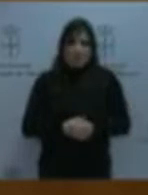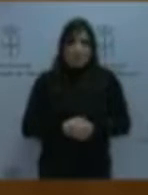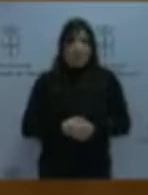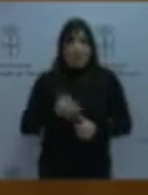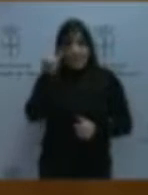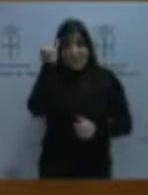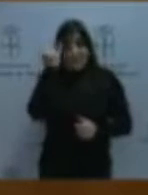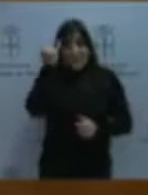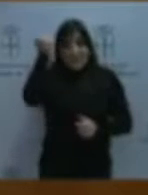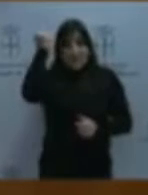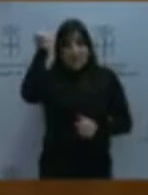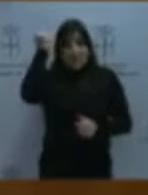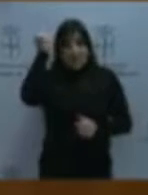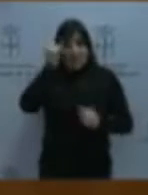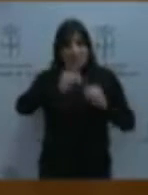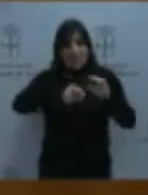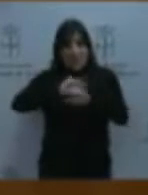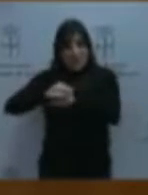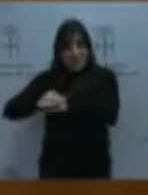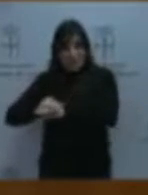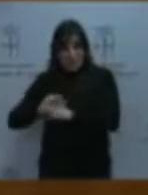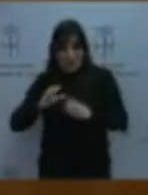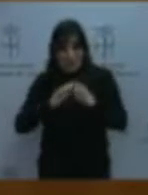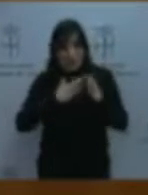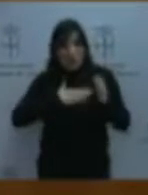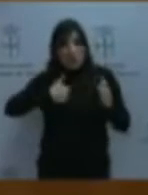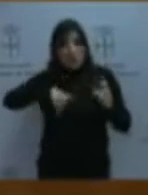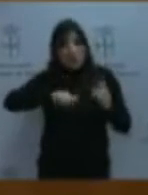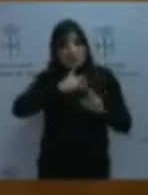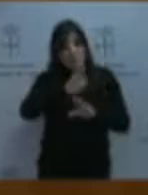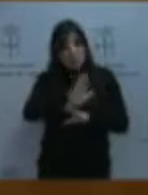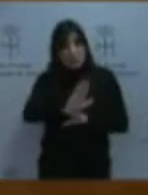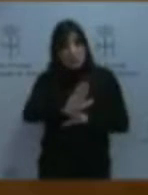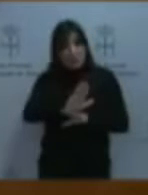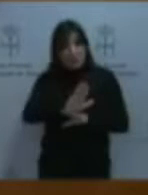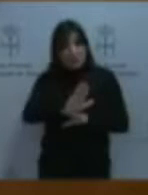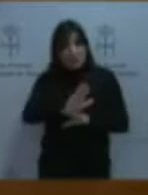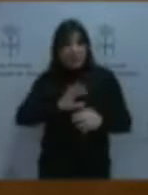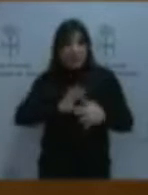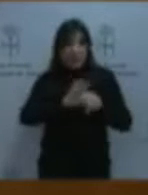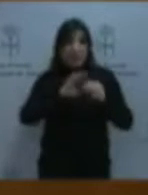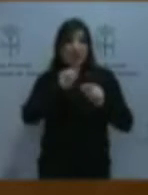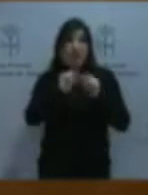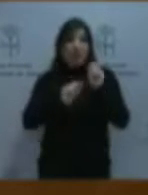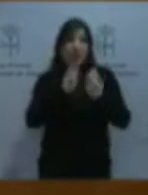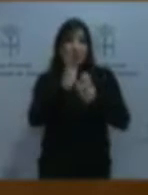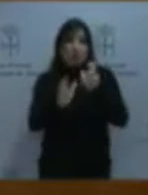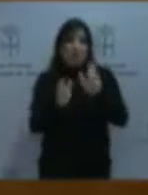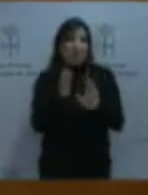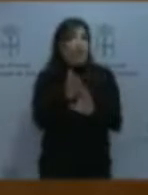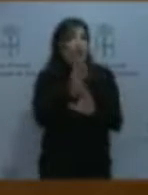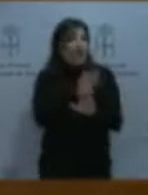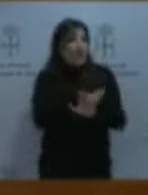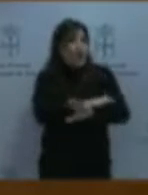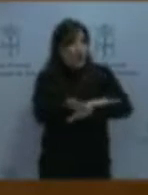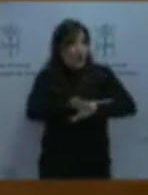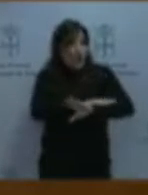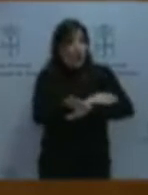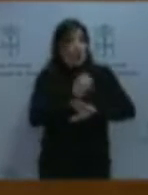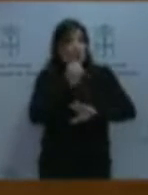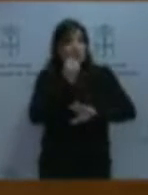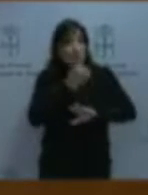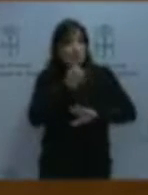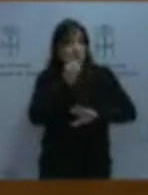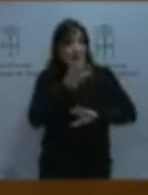grupo parlamentario llevó a cabo con la contaminación, ni siquiera el Gobierno socialista ya era capaz de reconocer ese problema de